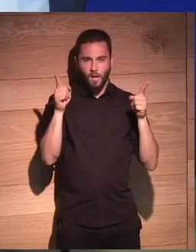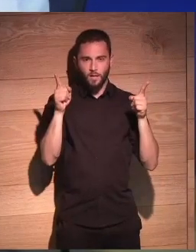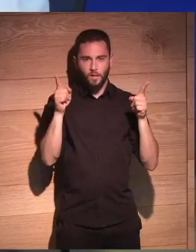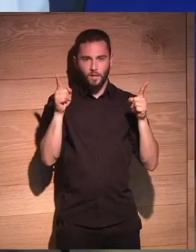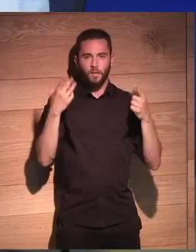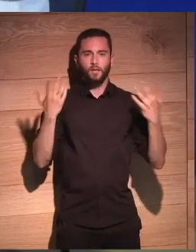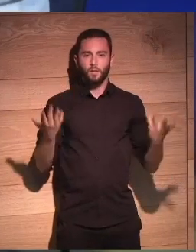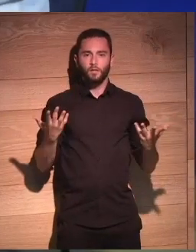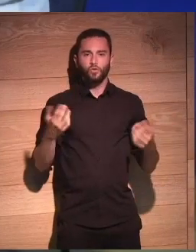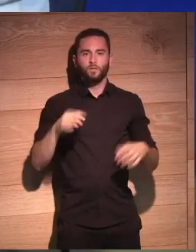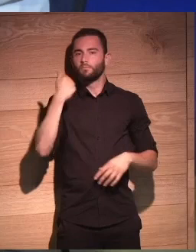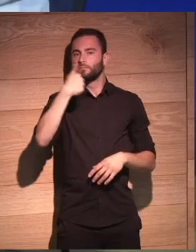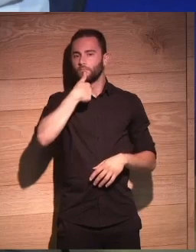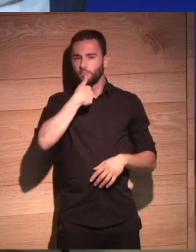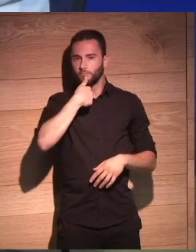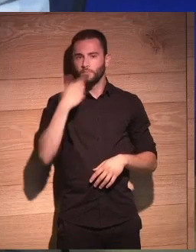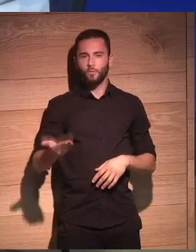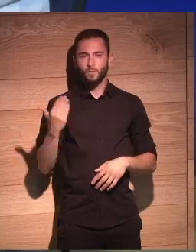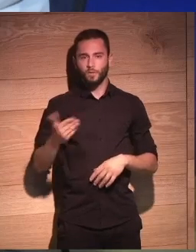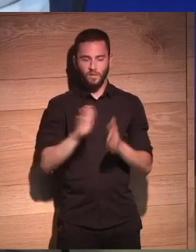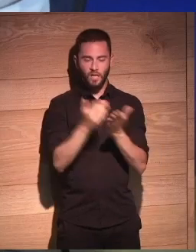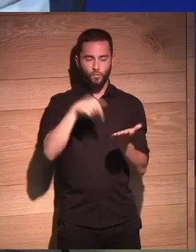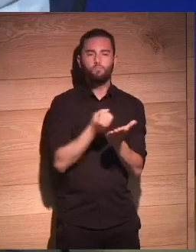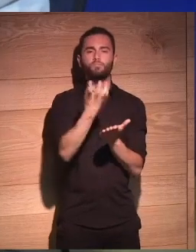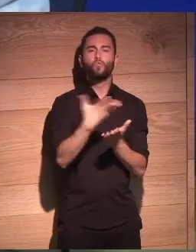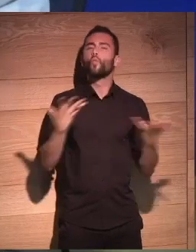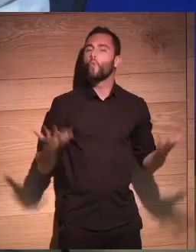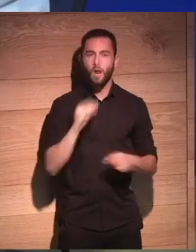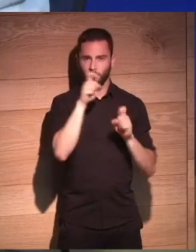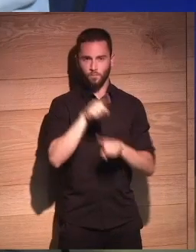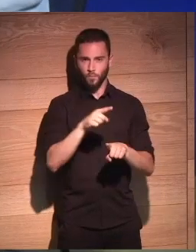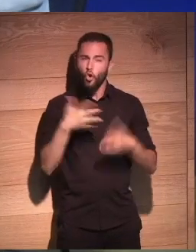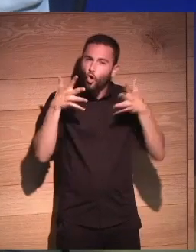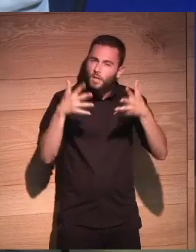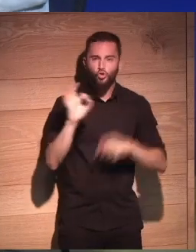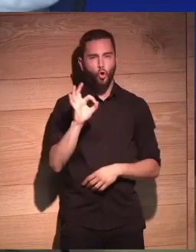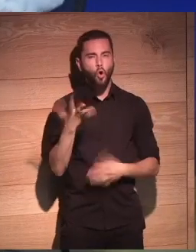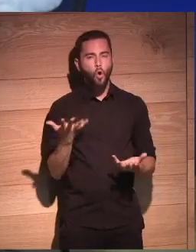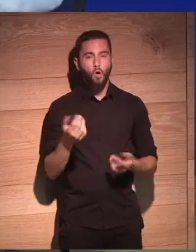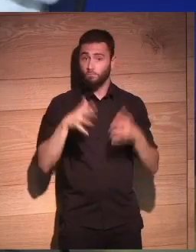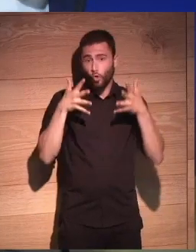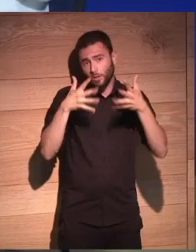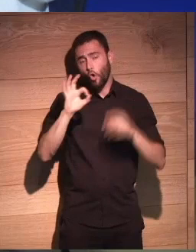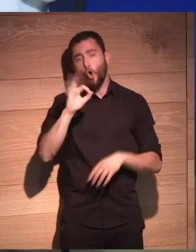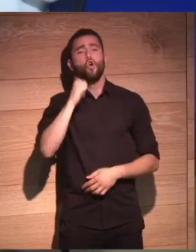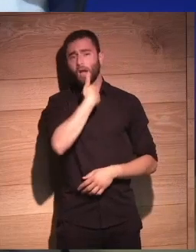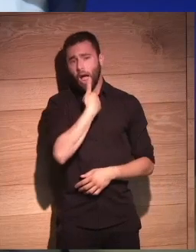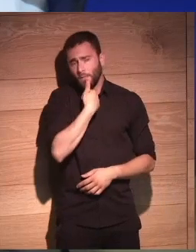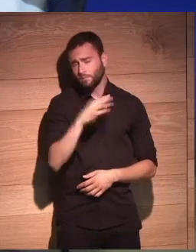¿no? ¿Cuáles son las claves a las que tú apuntas en este libro? Como consejos, dices tú. Como consejos, como claves, como que tú